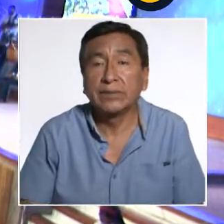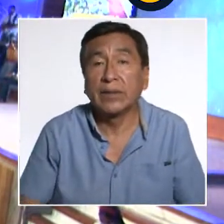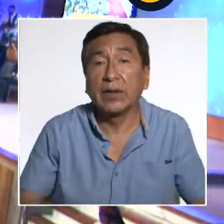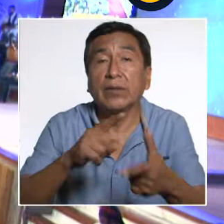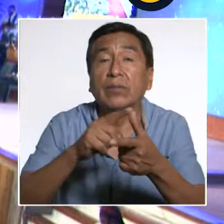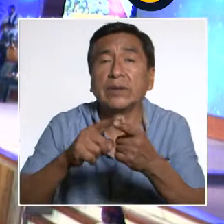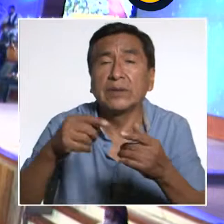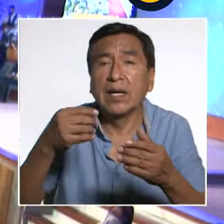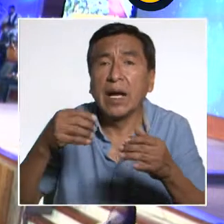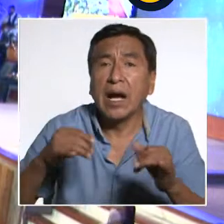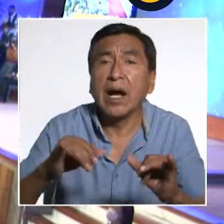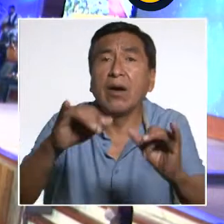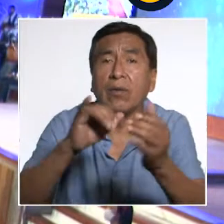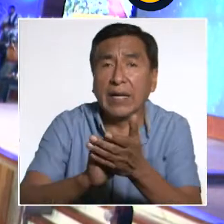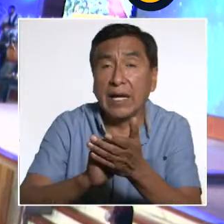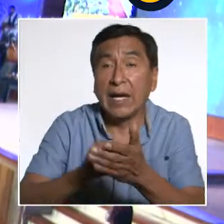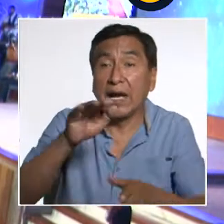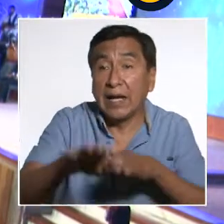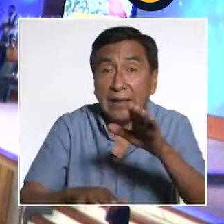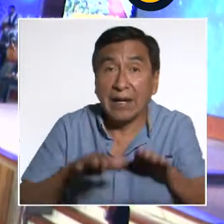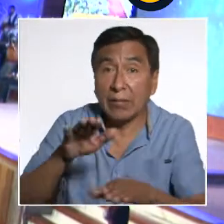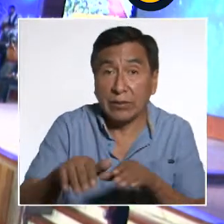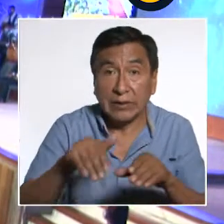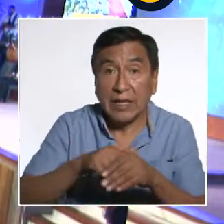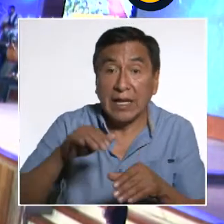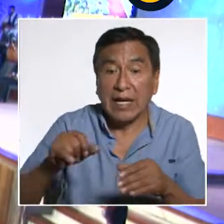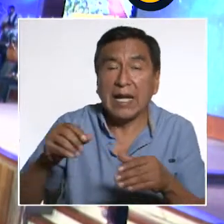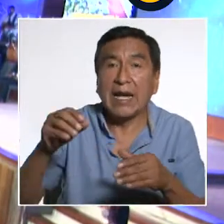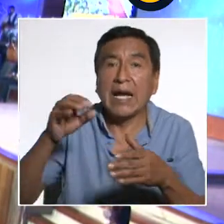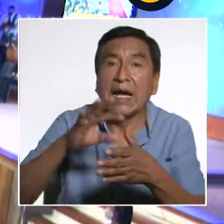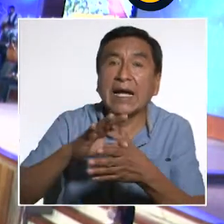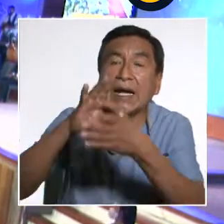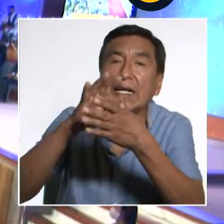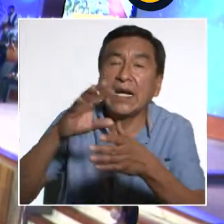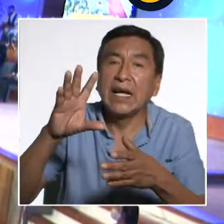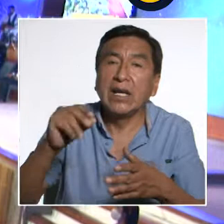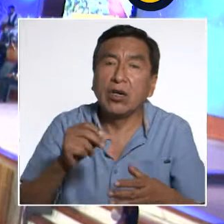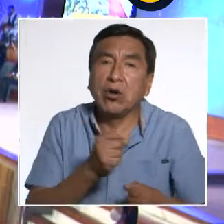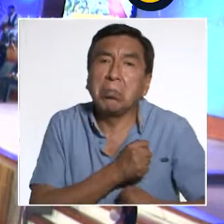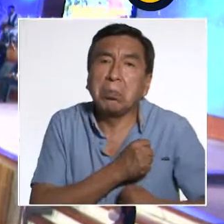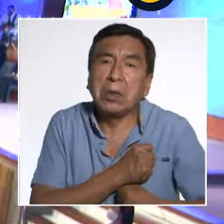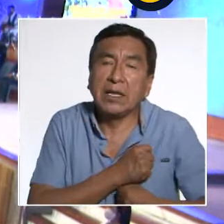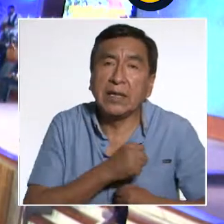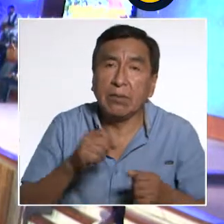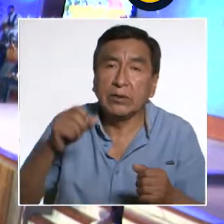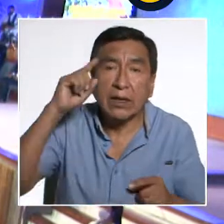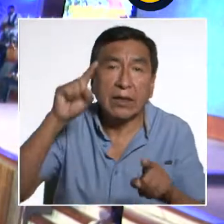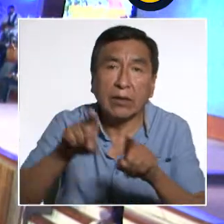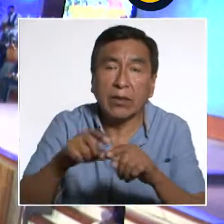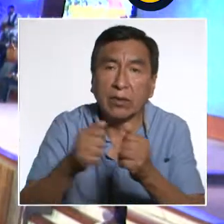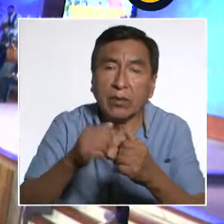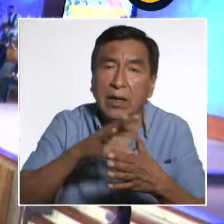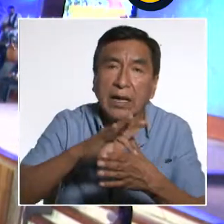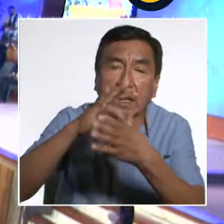pues aunque andamos en la carne, no militamos según la carne. Porque